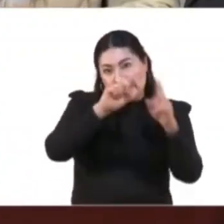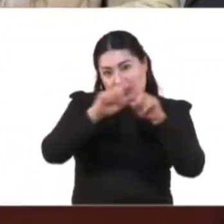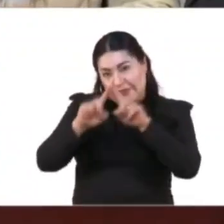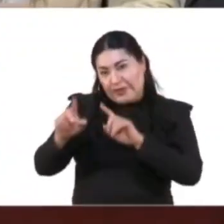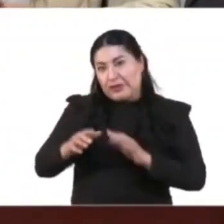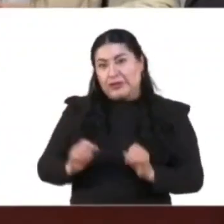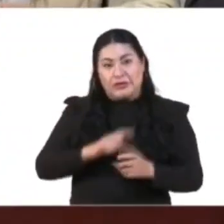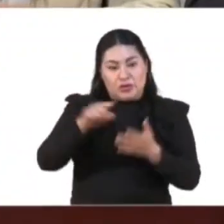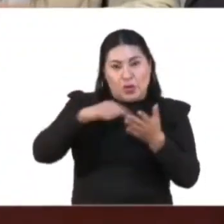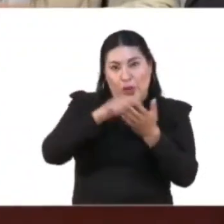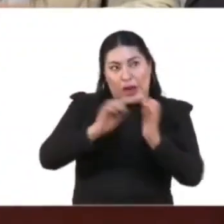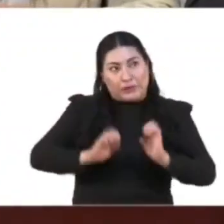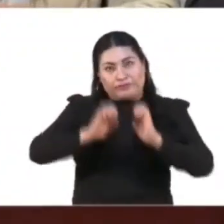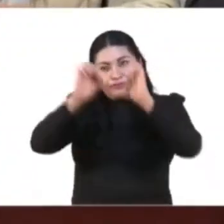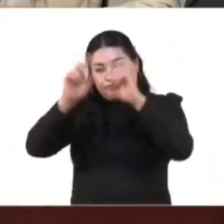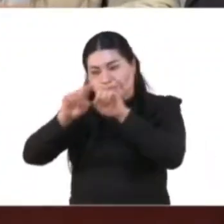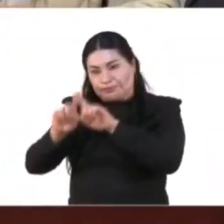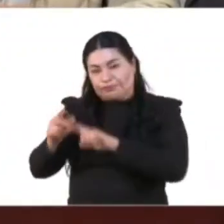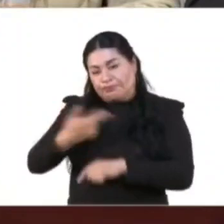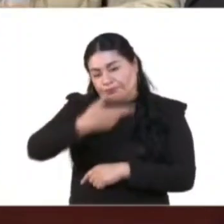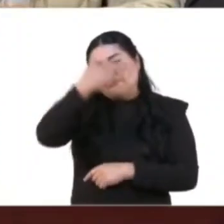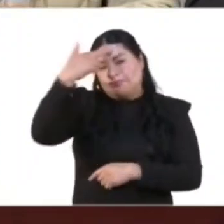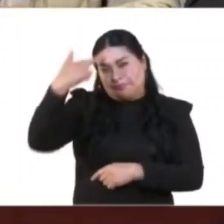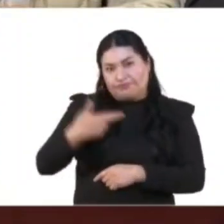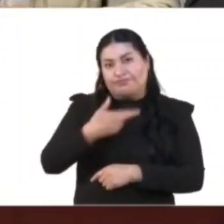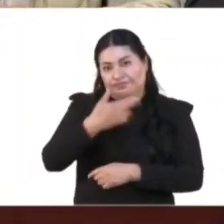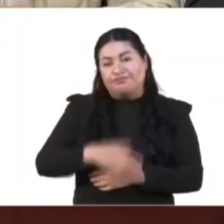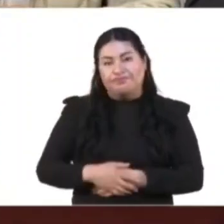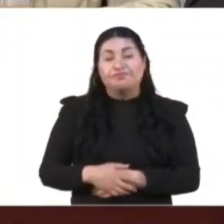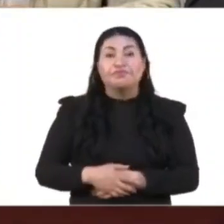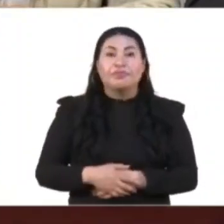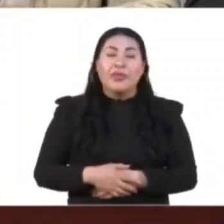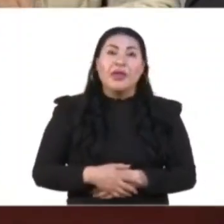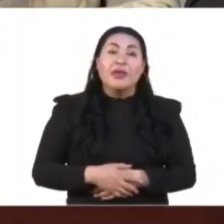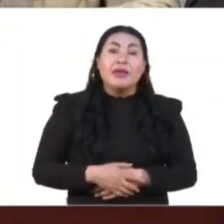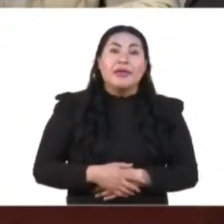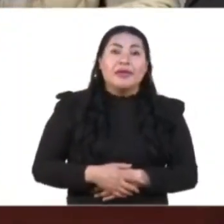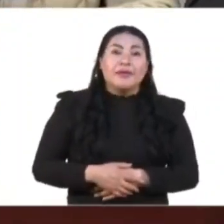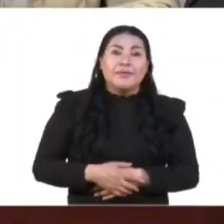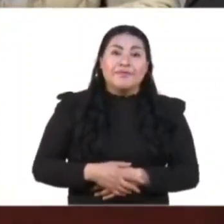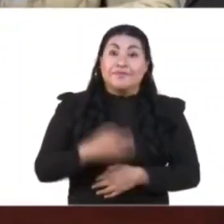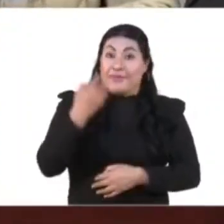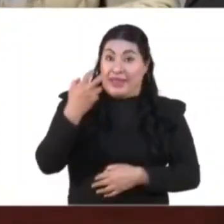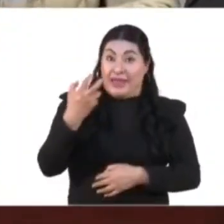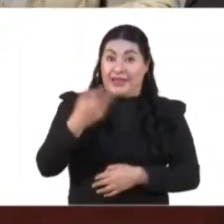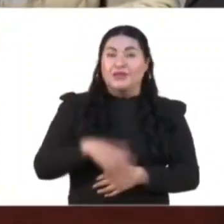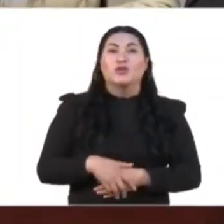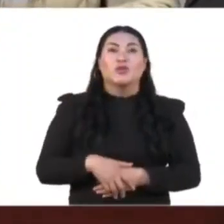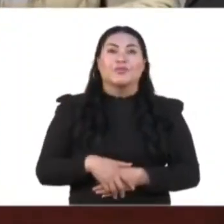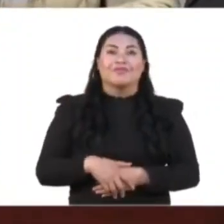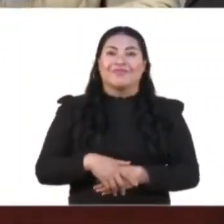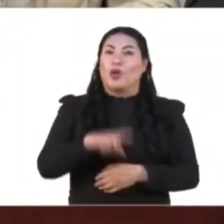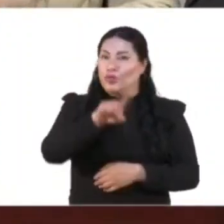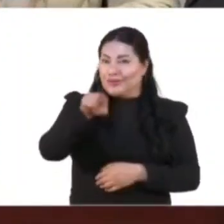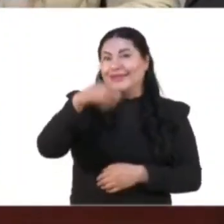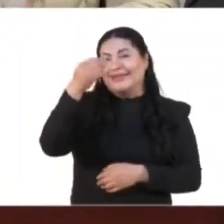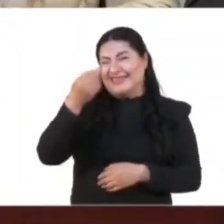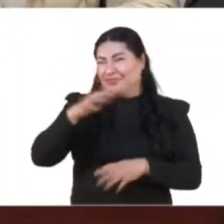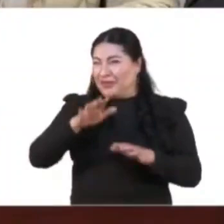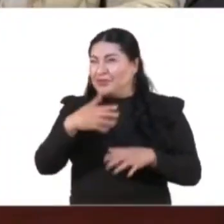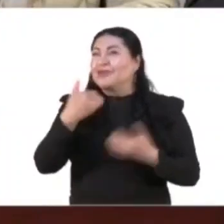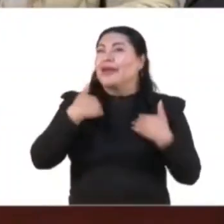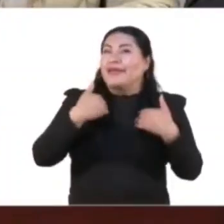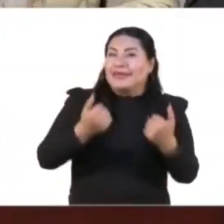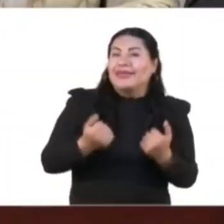seguridad estructural, etcétera, para todos los edificios. Entonces, eso les da idea de la magnitud que tuvimos